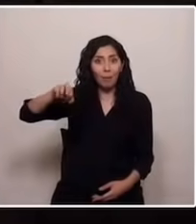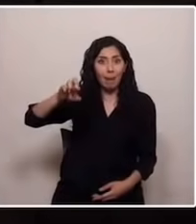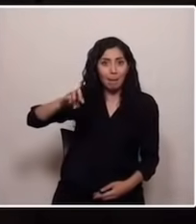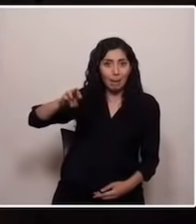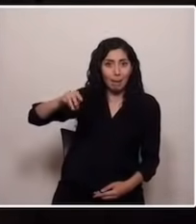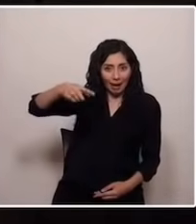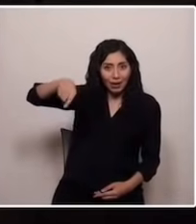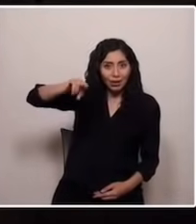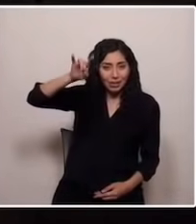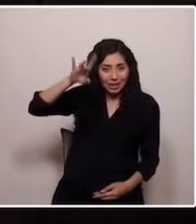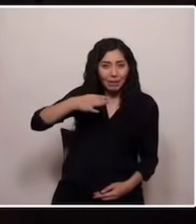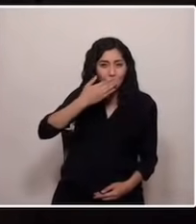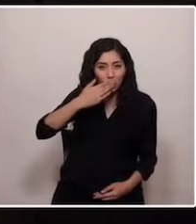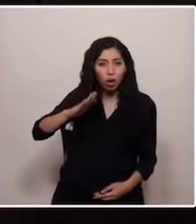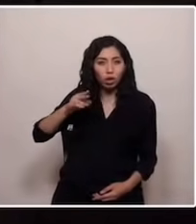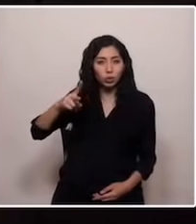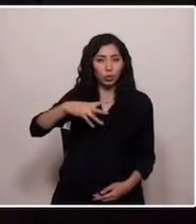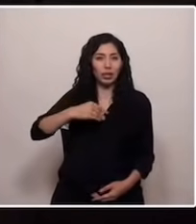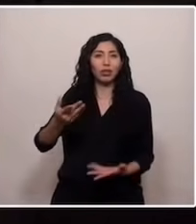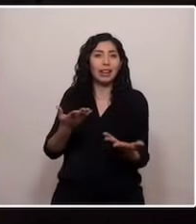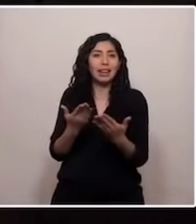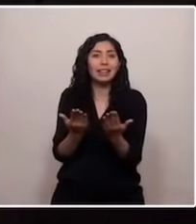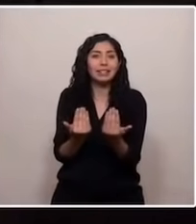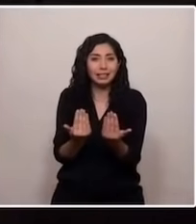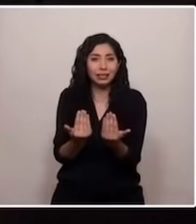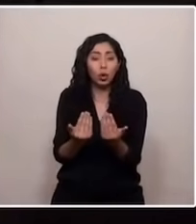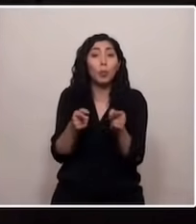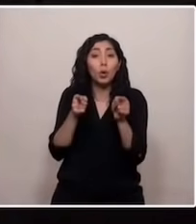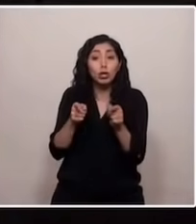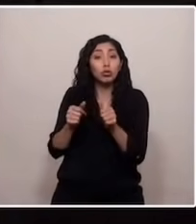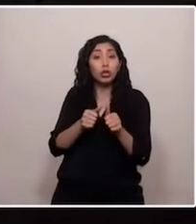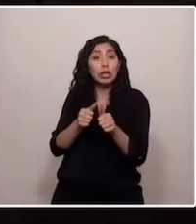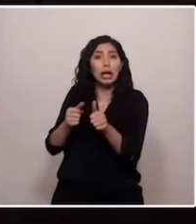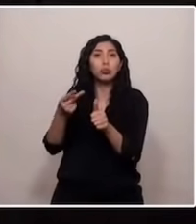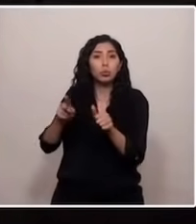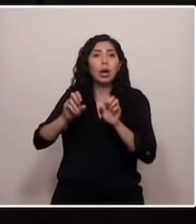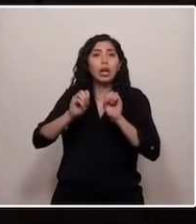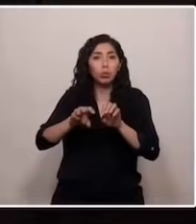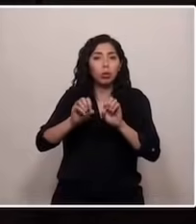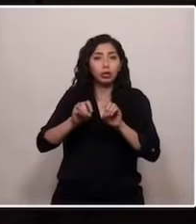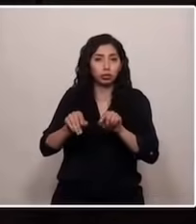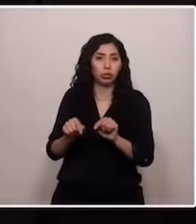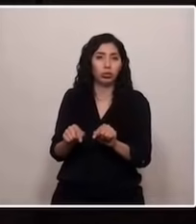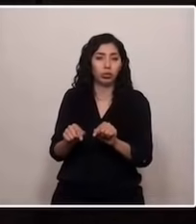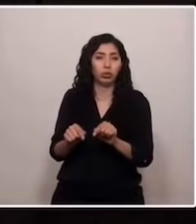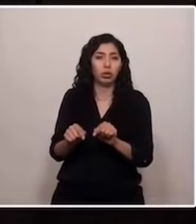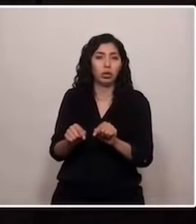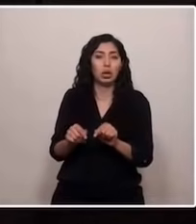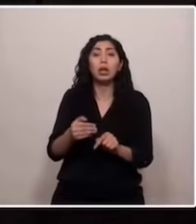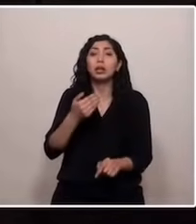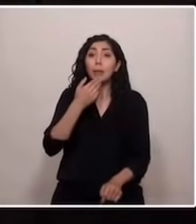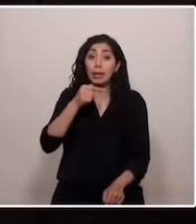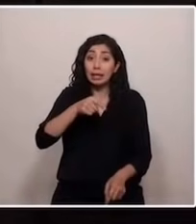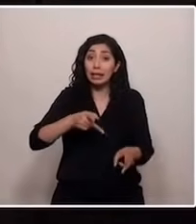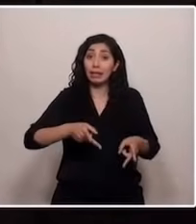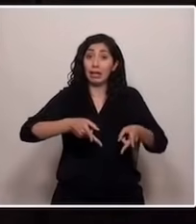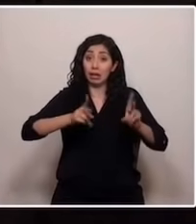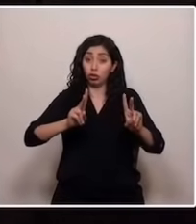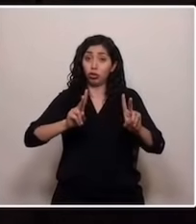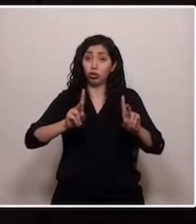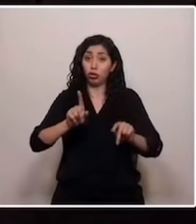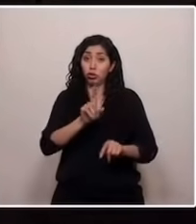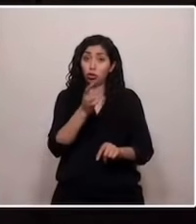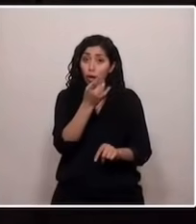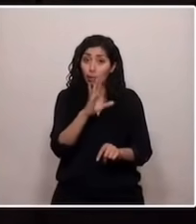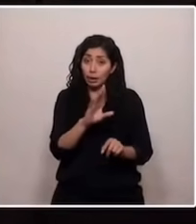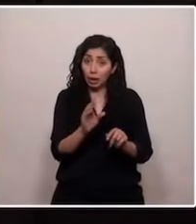hijos y es por eso el derecho a llevar su educación preferente al estado bien vale la pena recordar que este derecho no sólo se encuentra dispuesto a nuestra